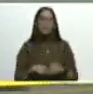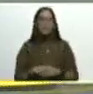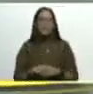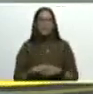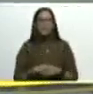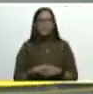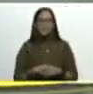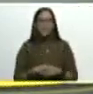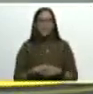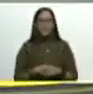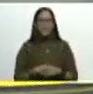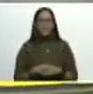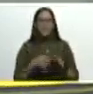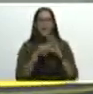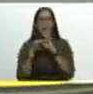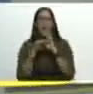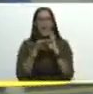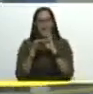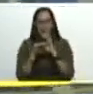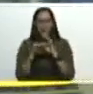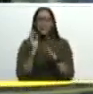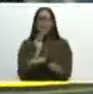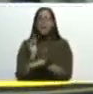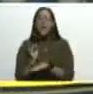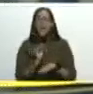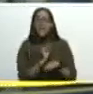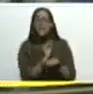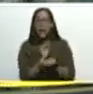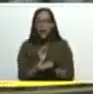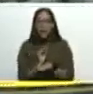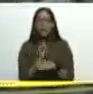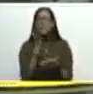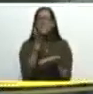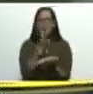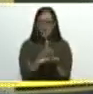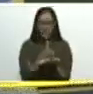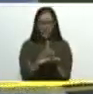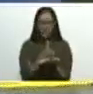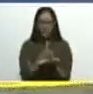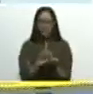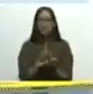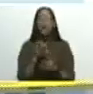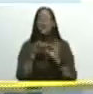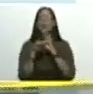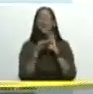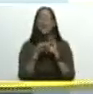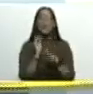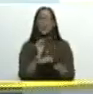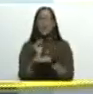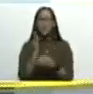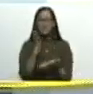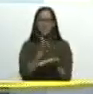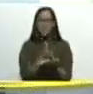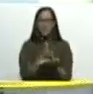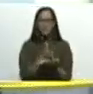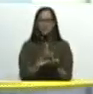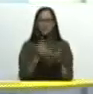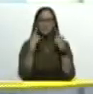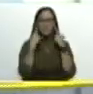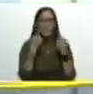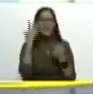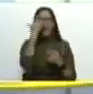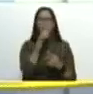la unidad de cuidados intermedios, presidente. Unidad de cuidados intermedios. Vean la